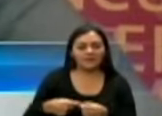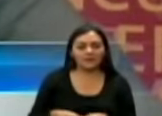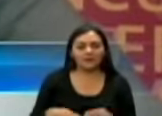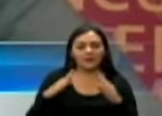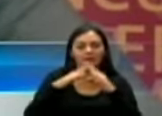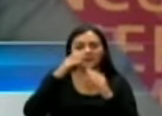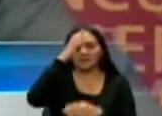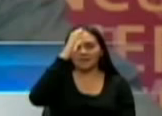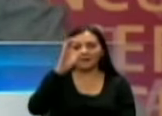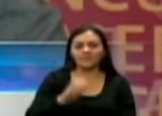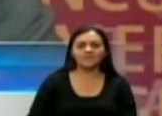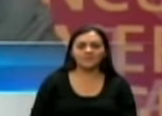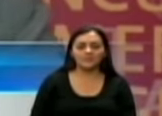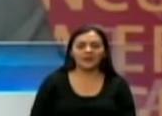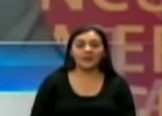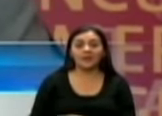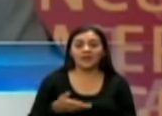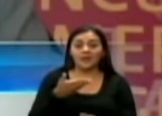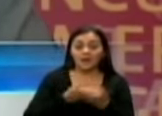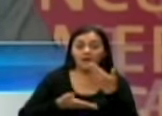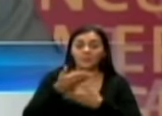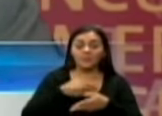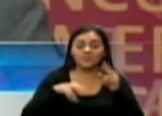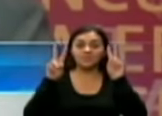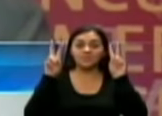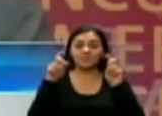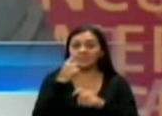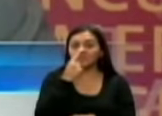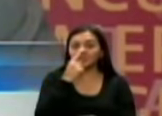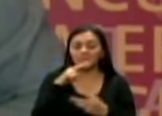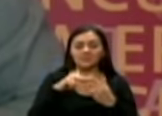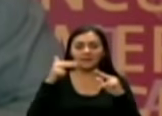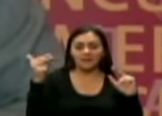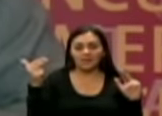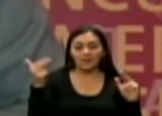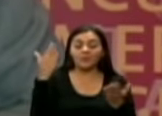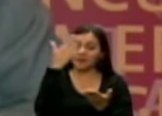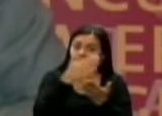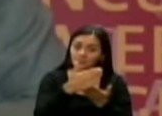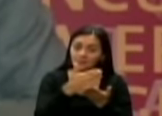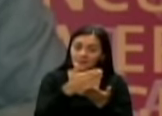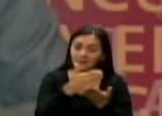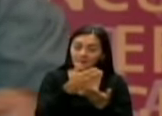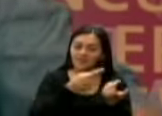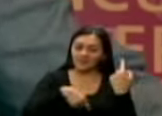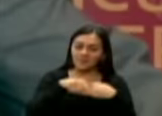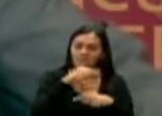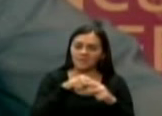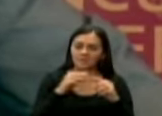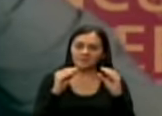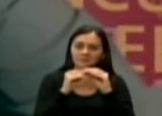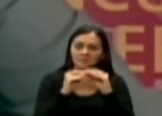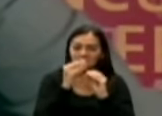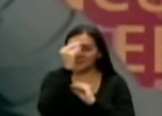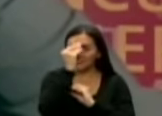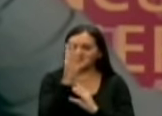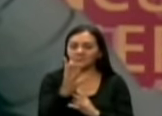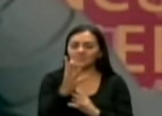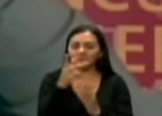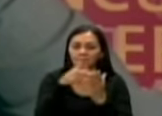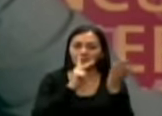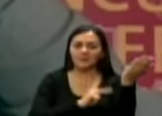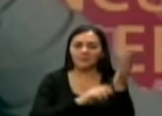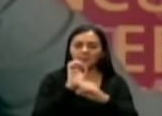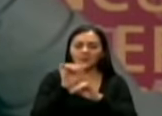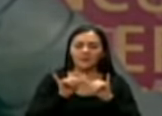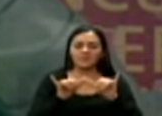aquí en la capital ecuatoriana. Conversamos sobre temas de interés regional. Hacemos una pausa, enseguida regresamos aquí en el programa